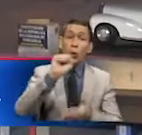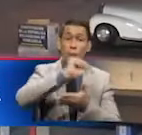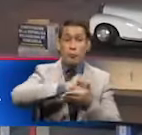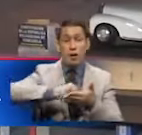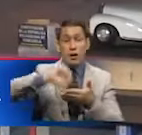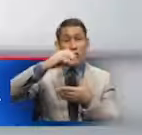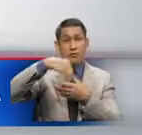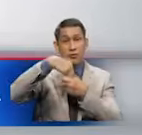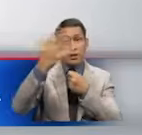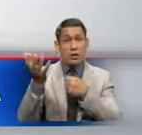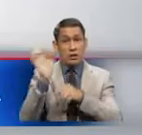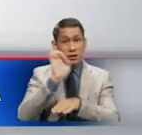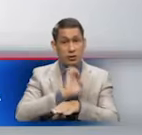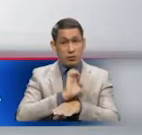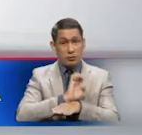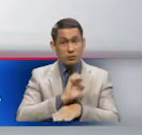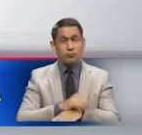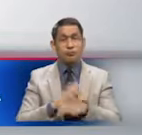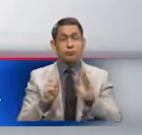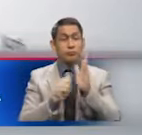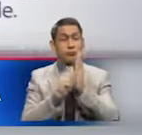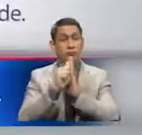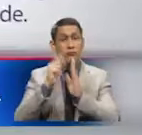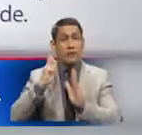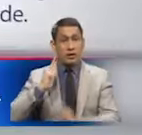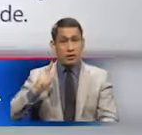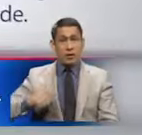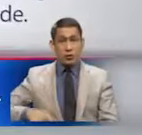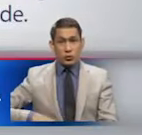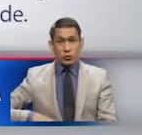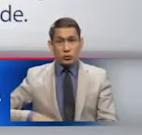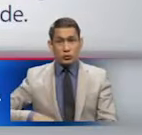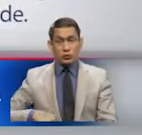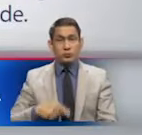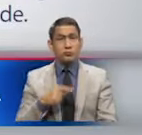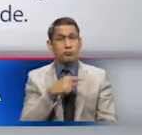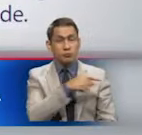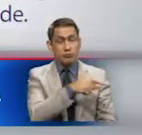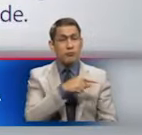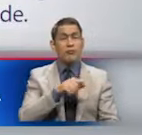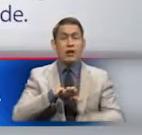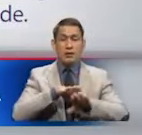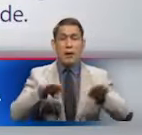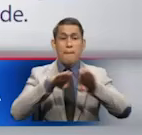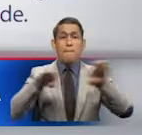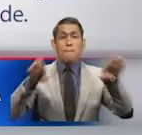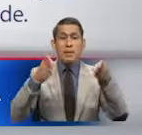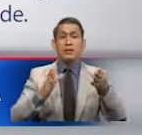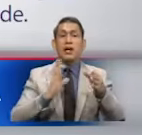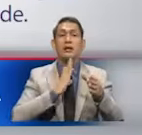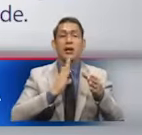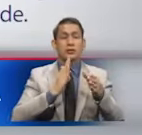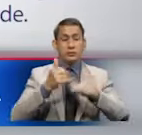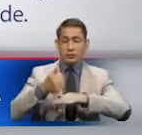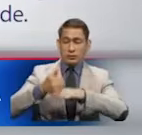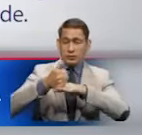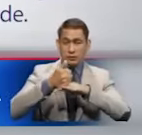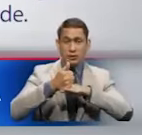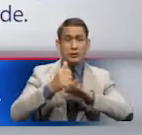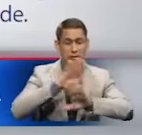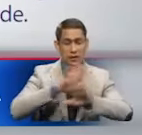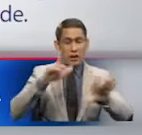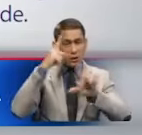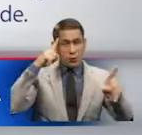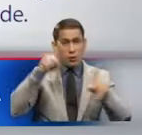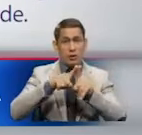la justicia. Según el Ministerio de Salud, ya se conformaron las mesas técnicas que trabajarán durante este tiempo hasta el mes de